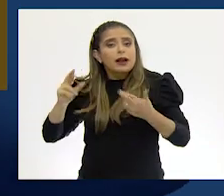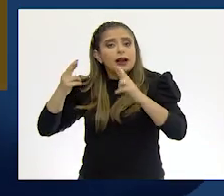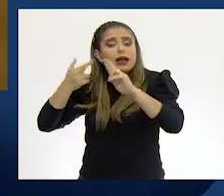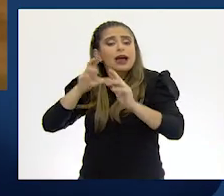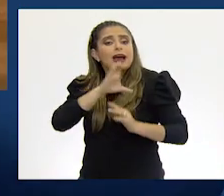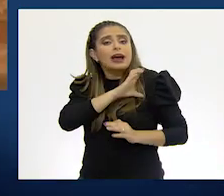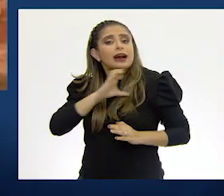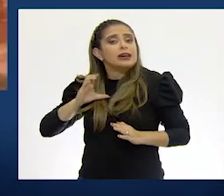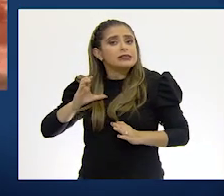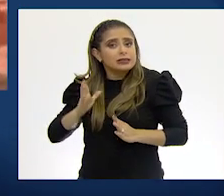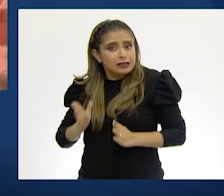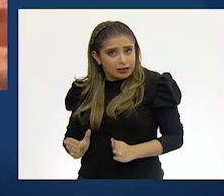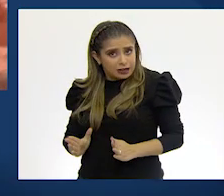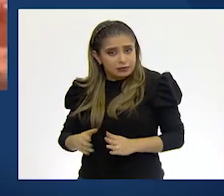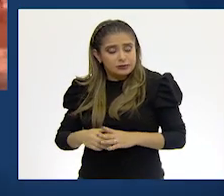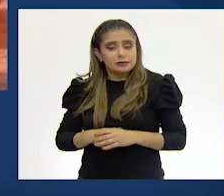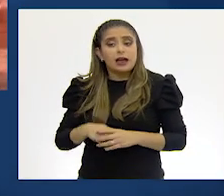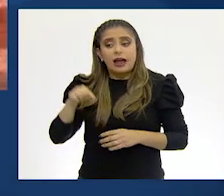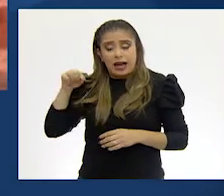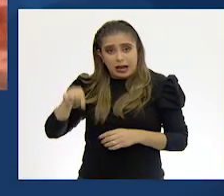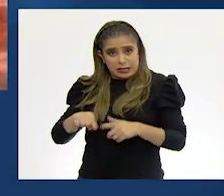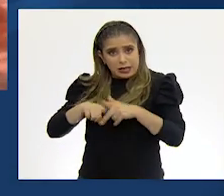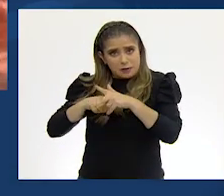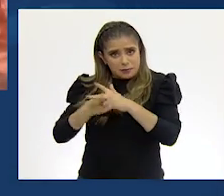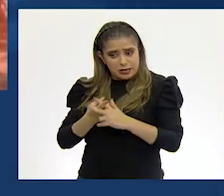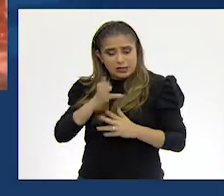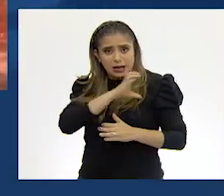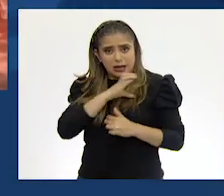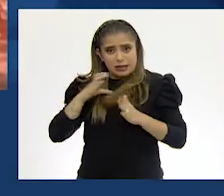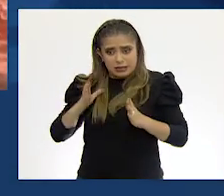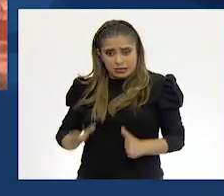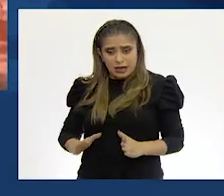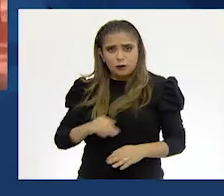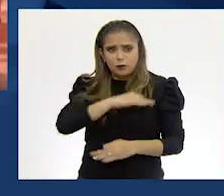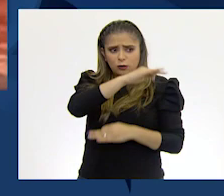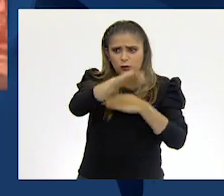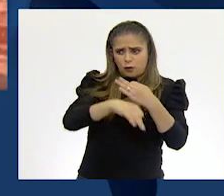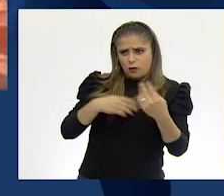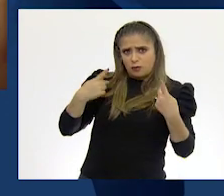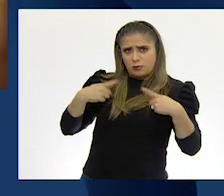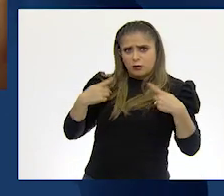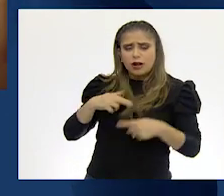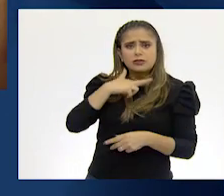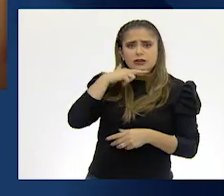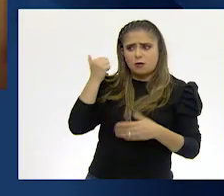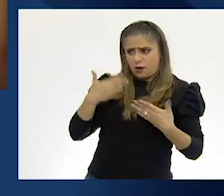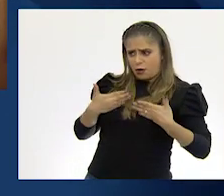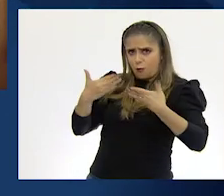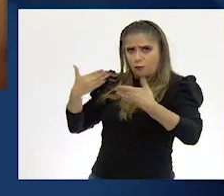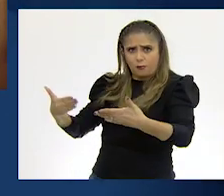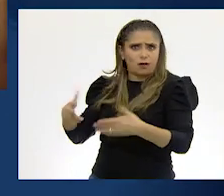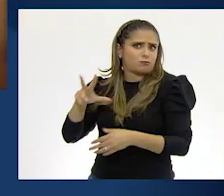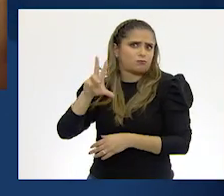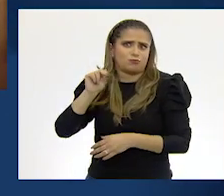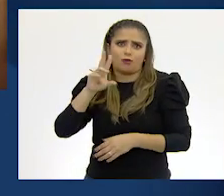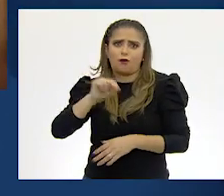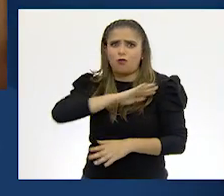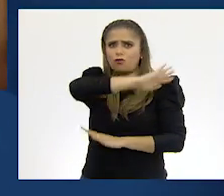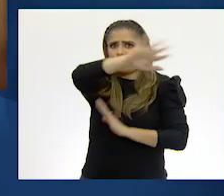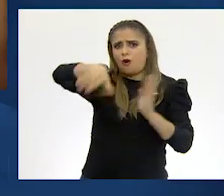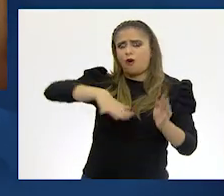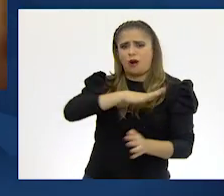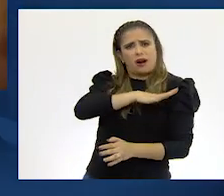En sus comienzos, los cristianos fueron vistos con desconfianza por los romanos y fueron objeto del rechazo